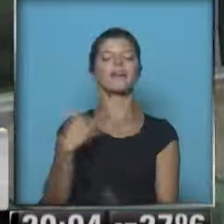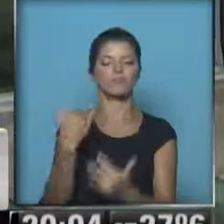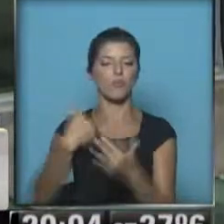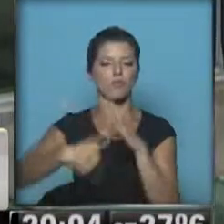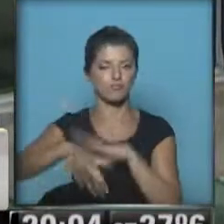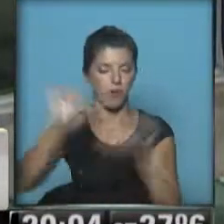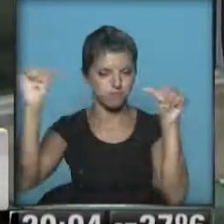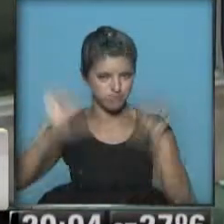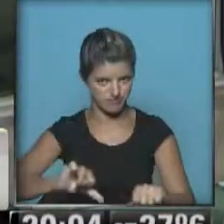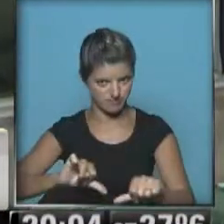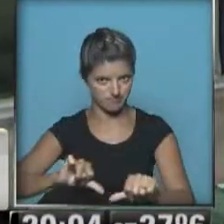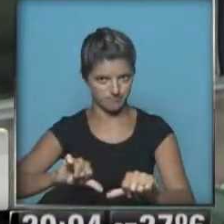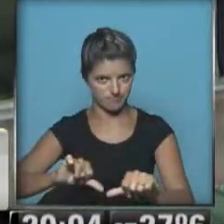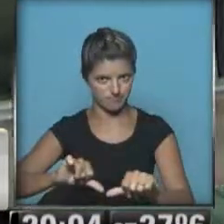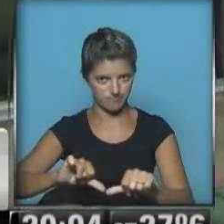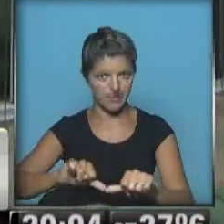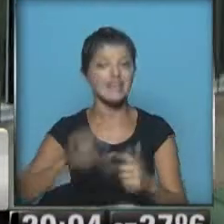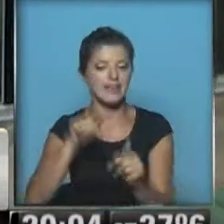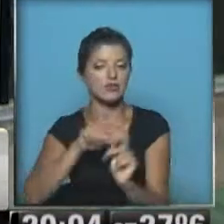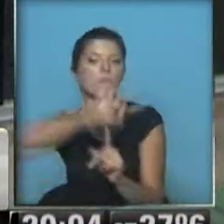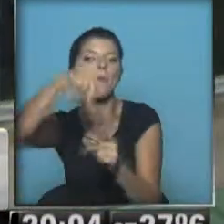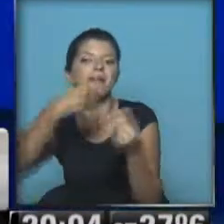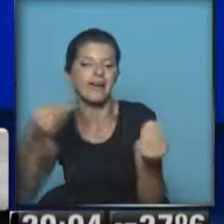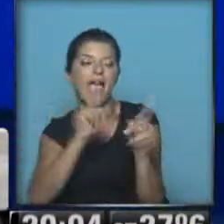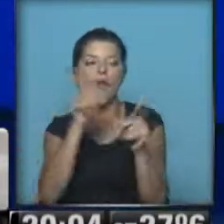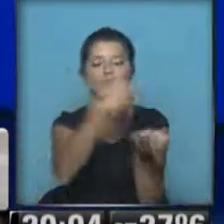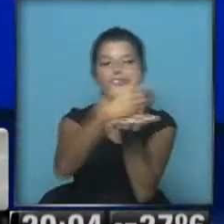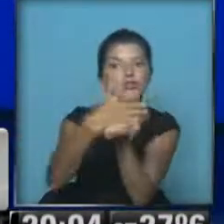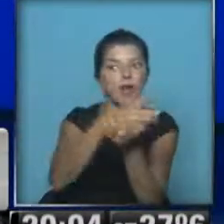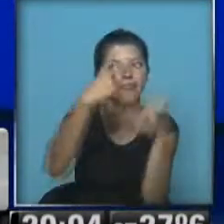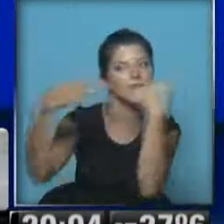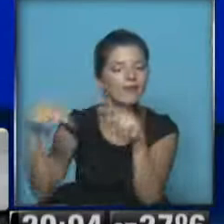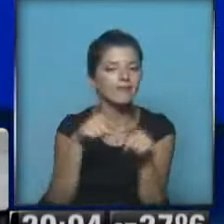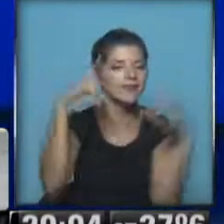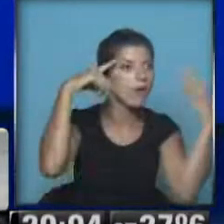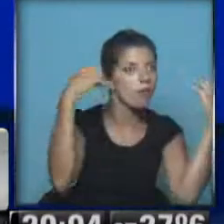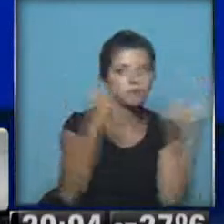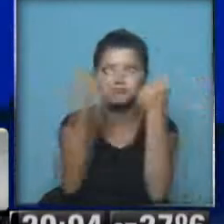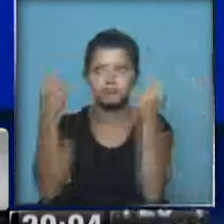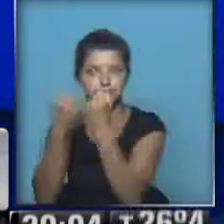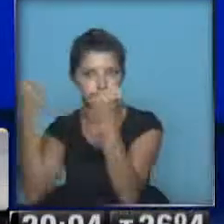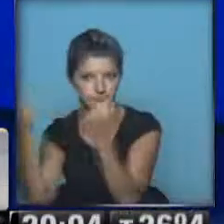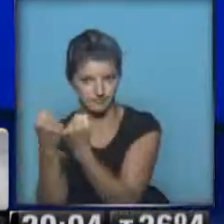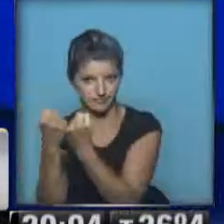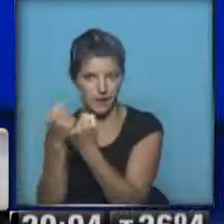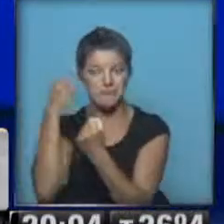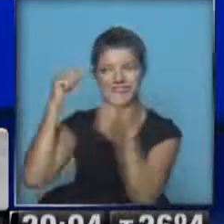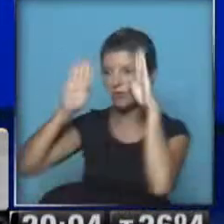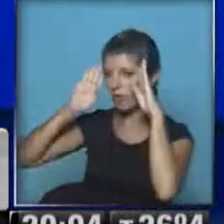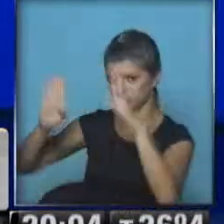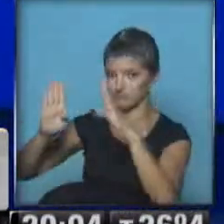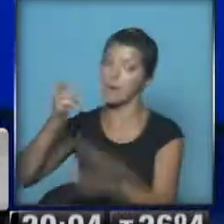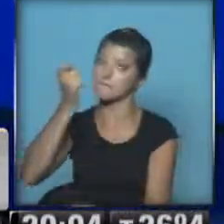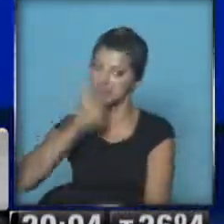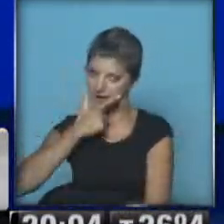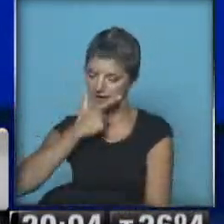confluencia, digamos, de algunas de algunos sectores de la oposición detrás de la figura de Mauricio Macri. Por otra parte,